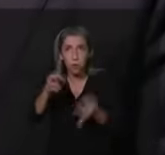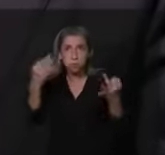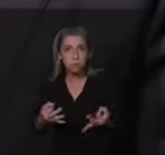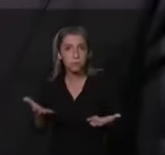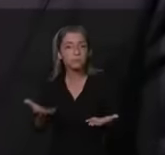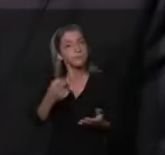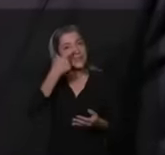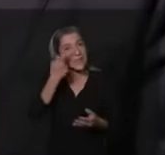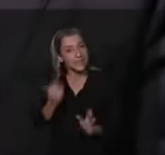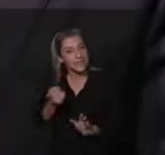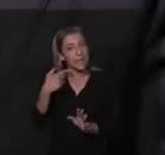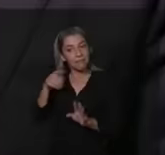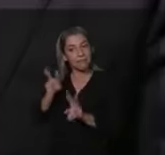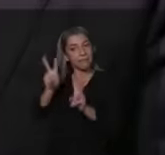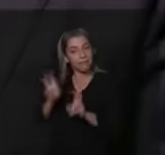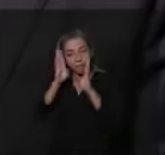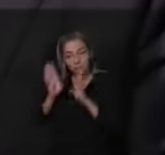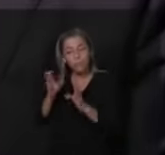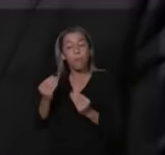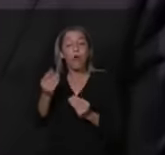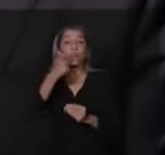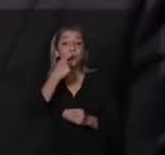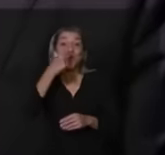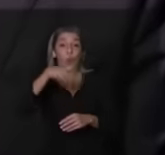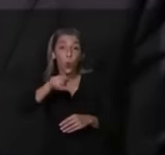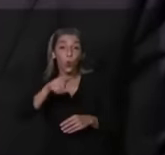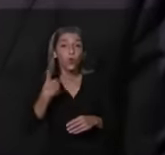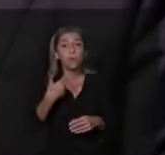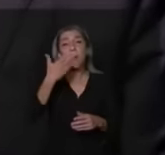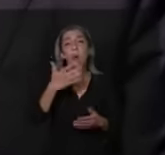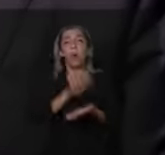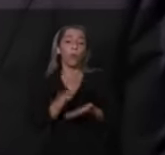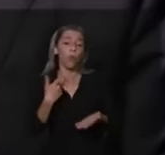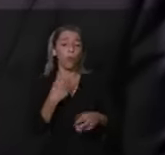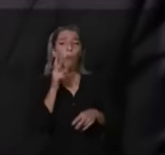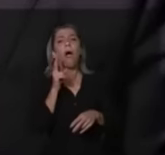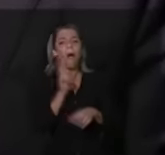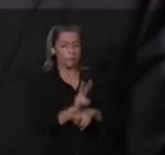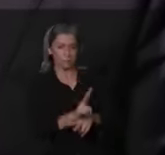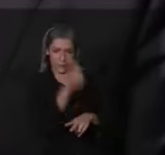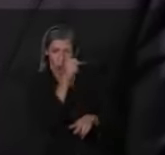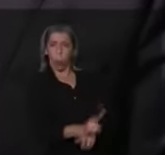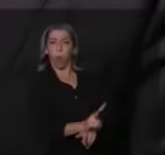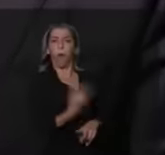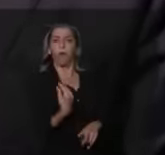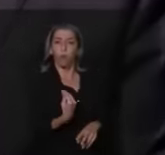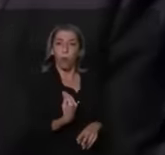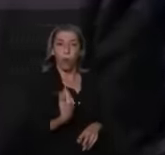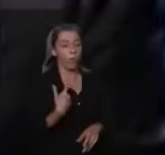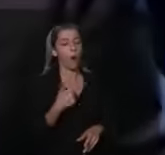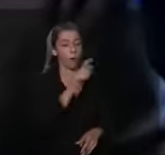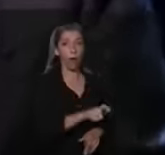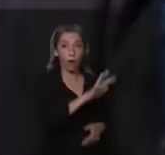perspectiva, ahora no es solamente la cuestión de la seguridad de ir y atrapar a los delincuentes, sino que también tiene un